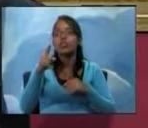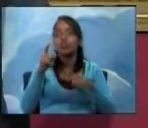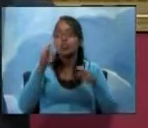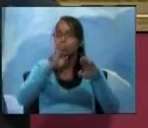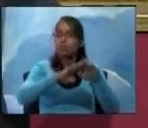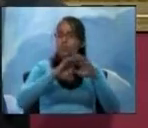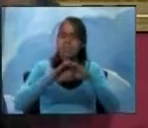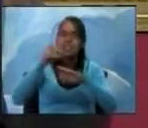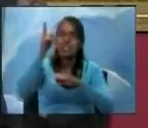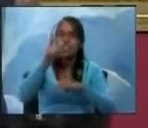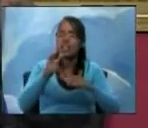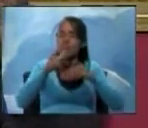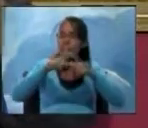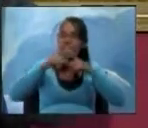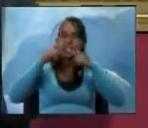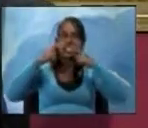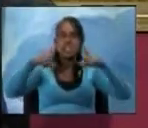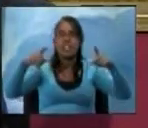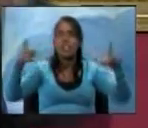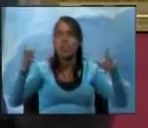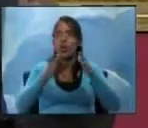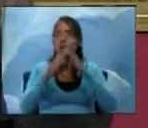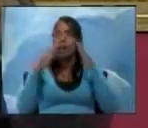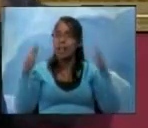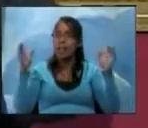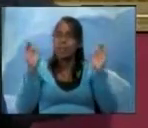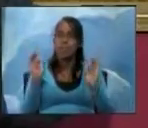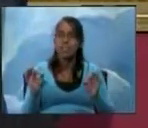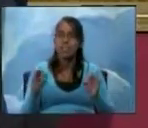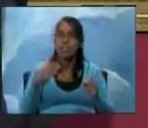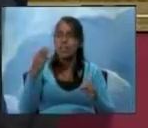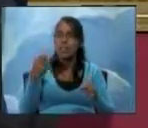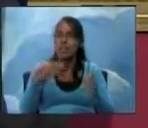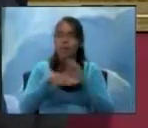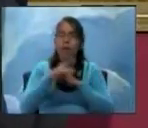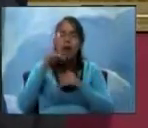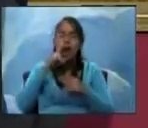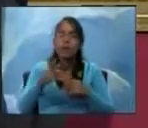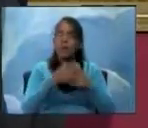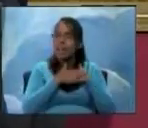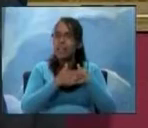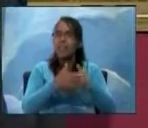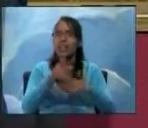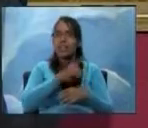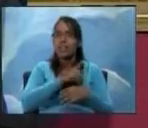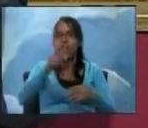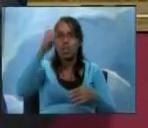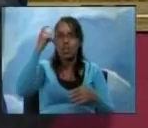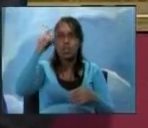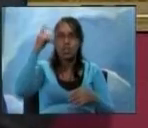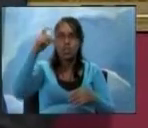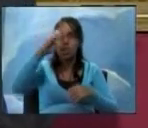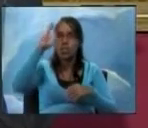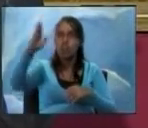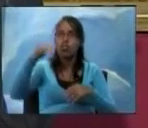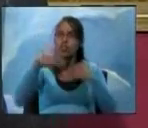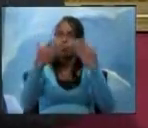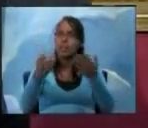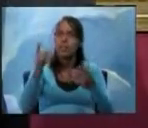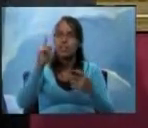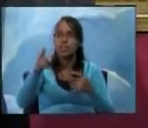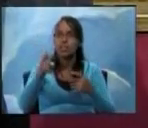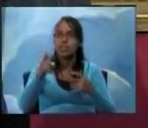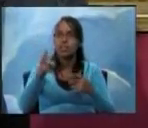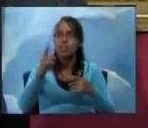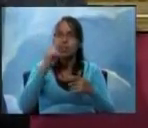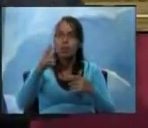ministerio será extendido grandemente, que vas a ver la recompensa de Dios que te va a dar a ti cuando tú veas a